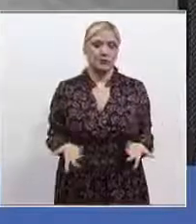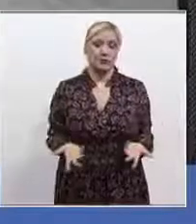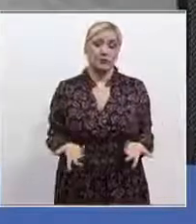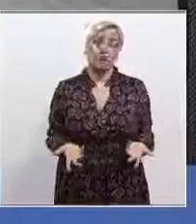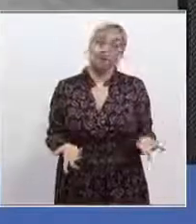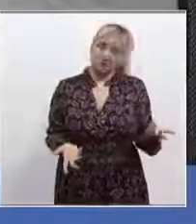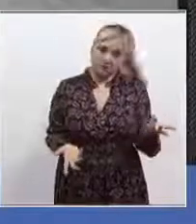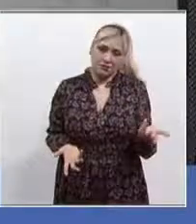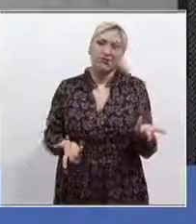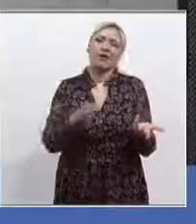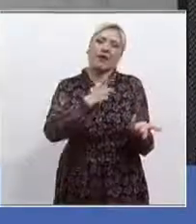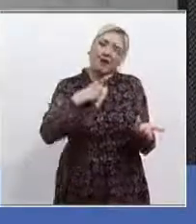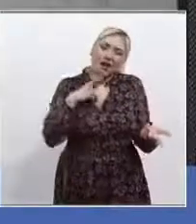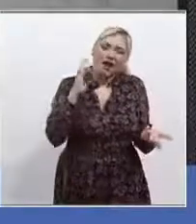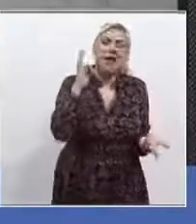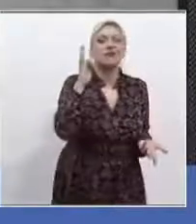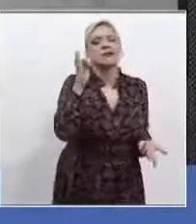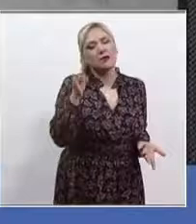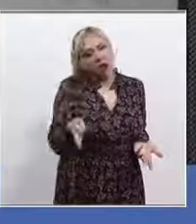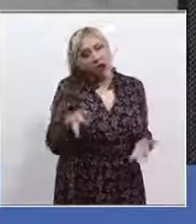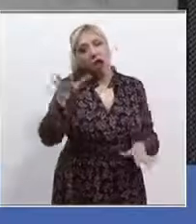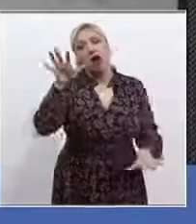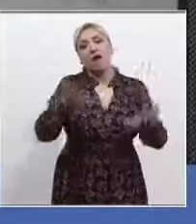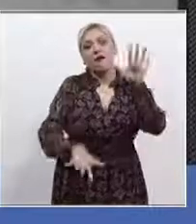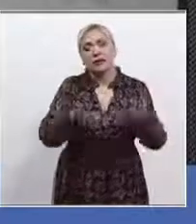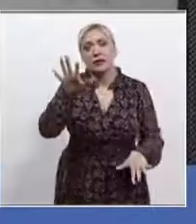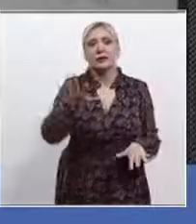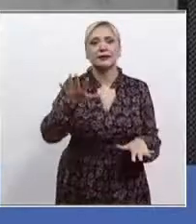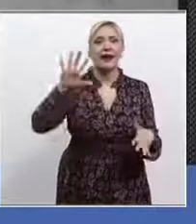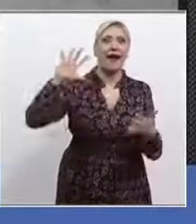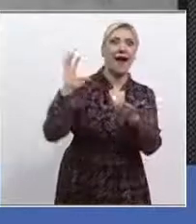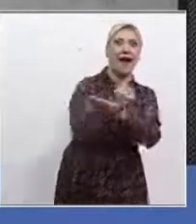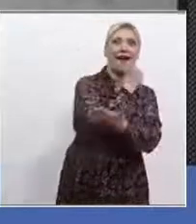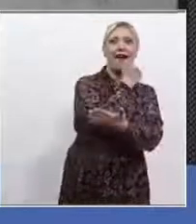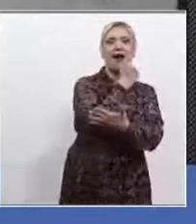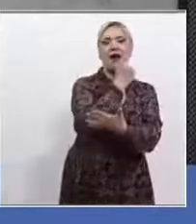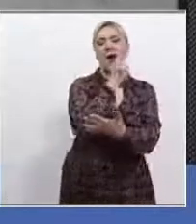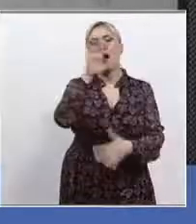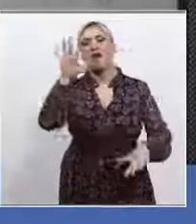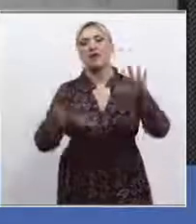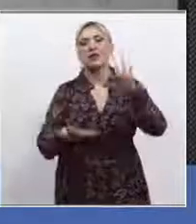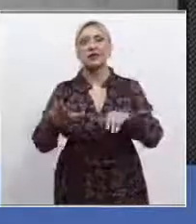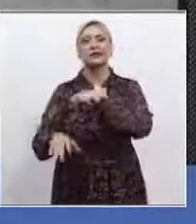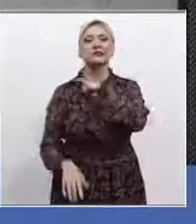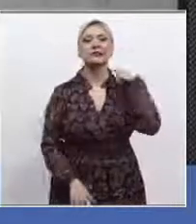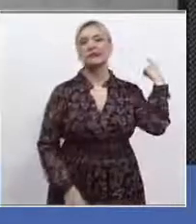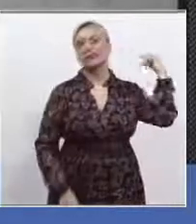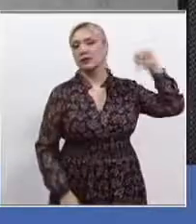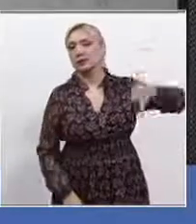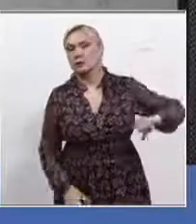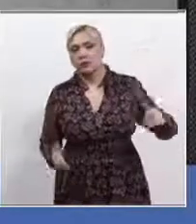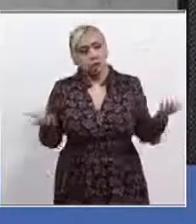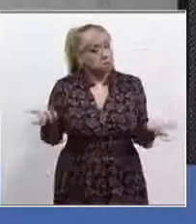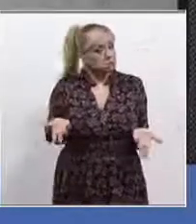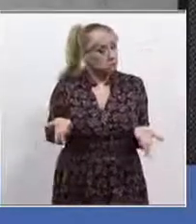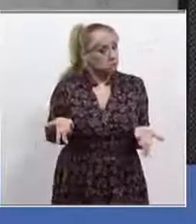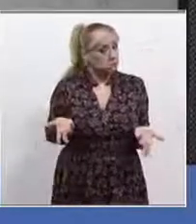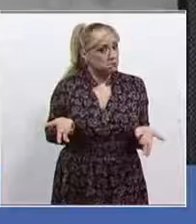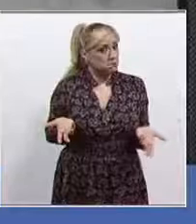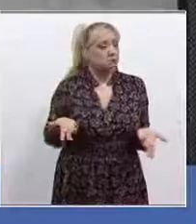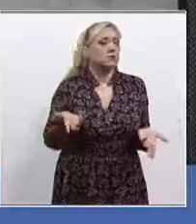Admitir que a veces se gana, a veces se pierde, pero sobre todo respetar toda la